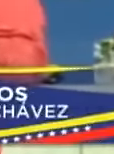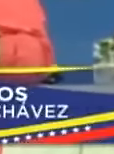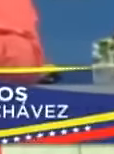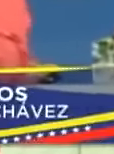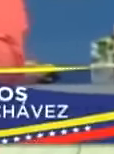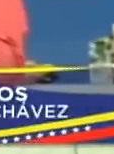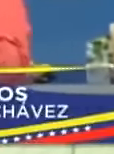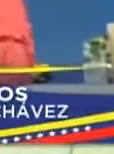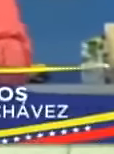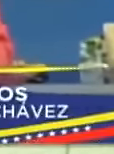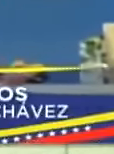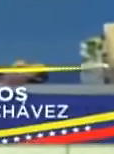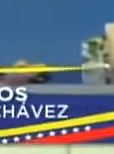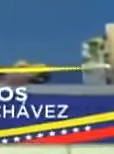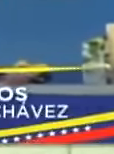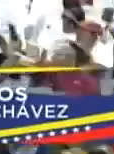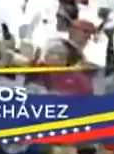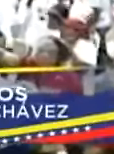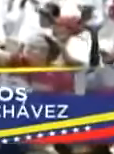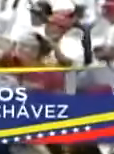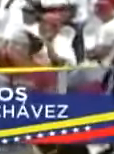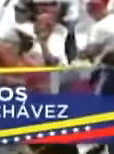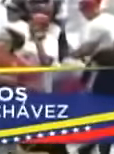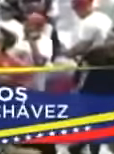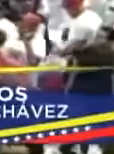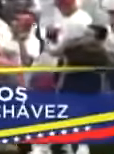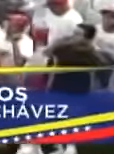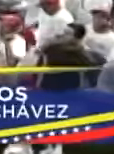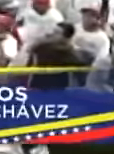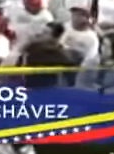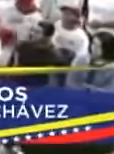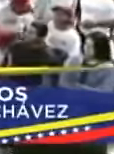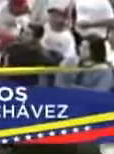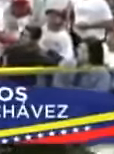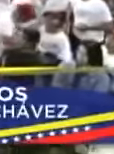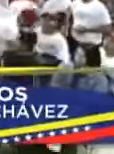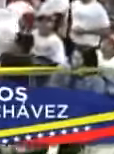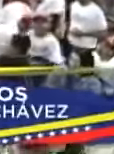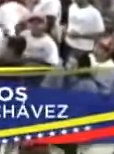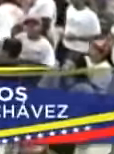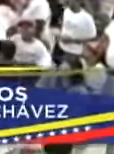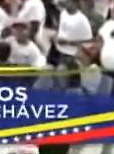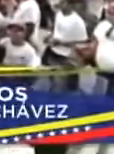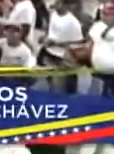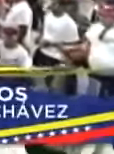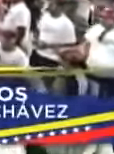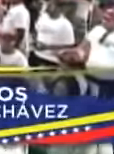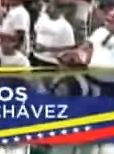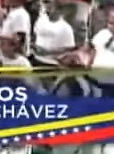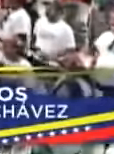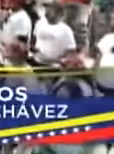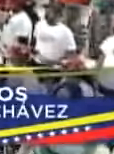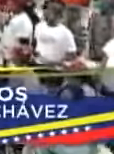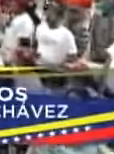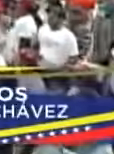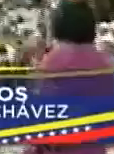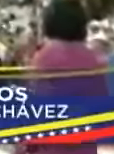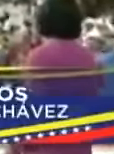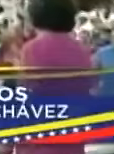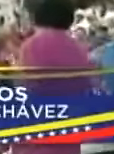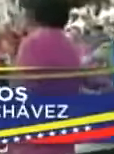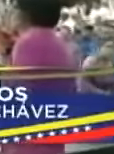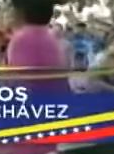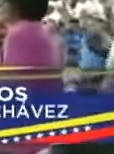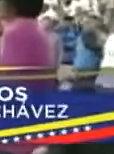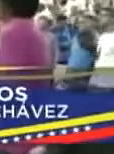32.000 consejos comunales renovados, superando la meta por el presidente de la República, Nicolás Maduro Moros, el 5